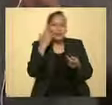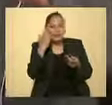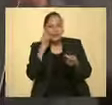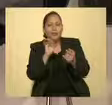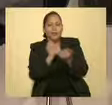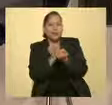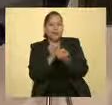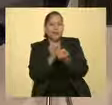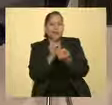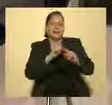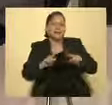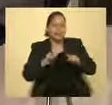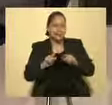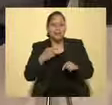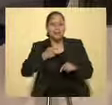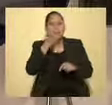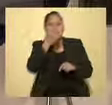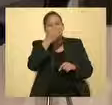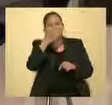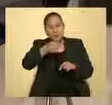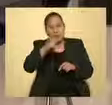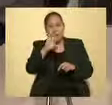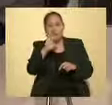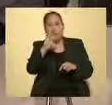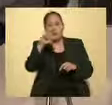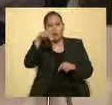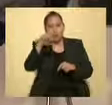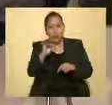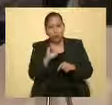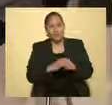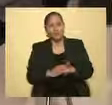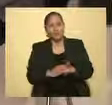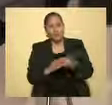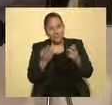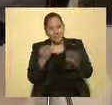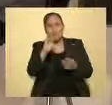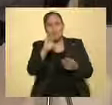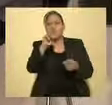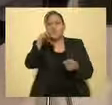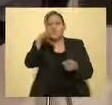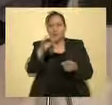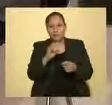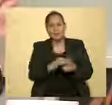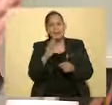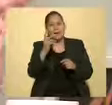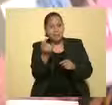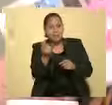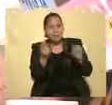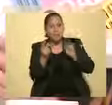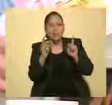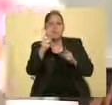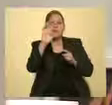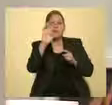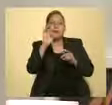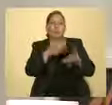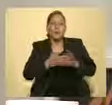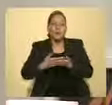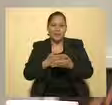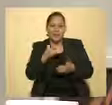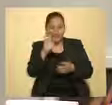el pez. De hecho, quiero mandarle un saludo a Bruno, que me está viendo en este momento. No. Y para que no es un perro, es un bebé. Es un bebé.